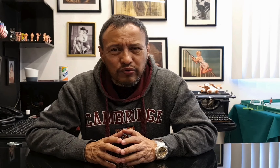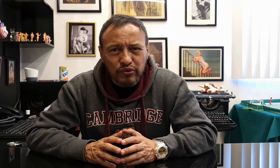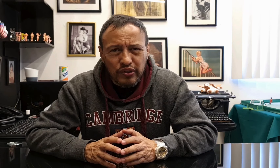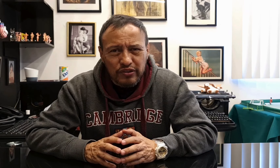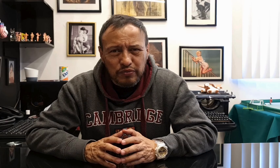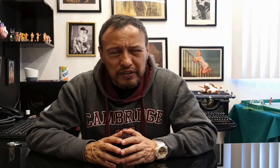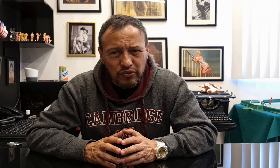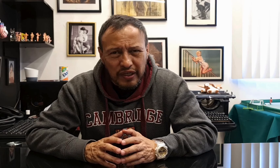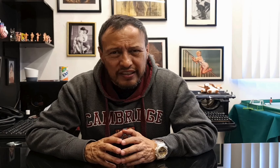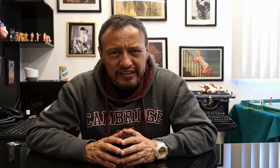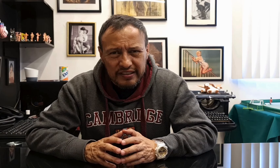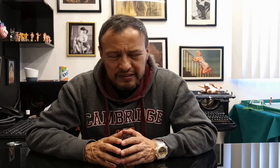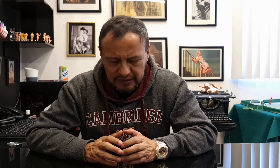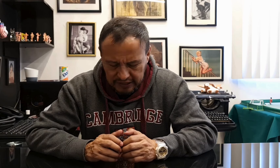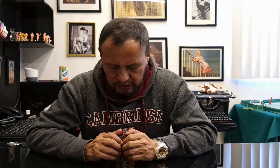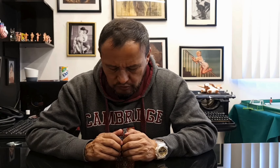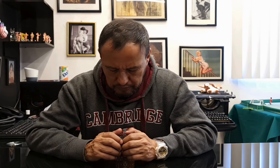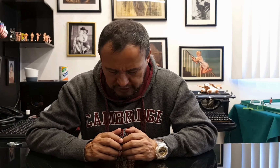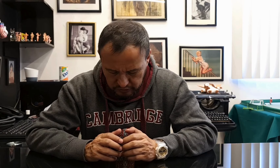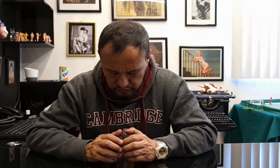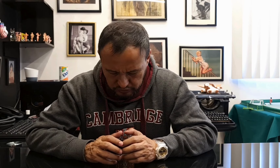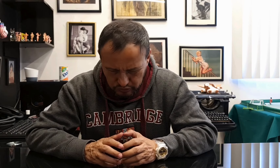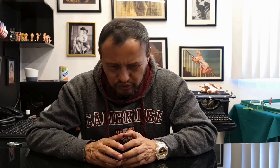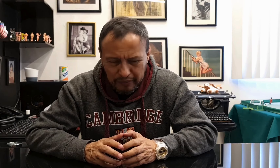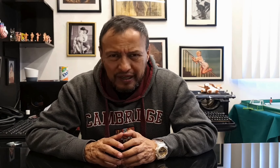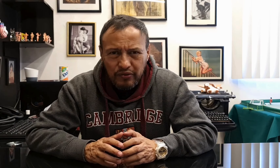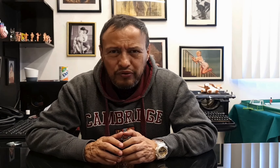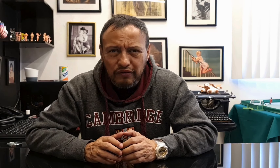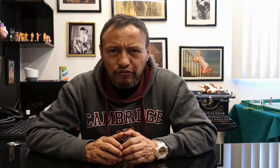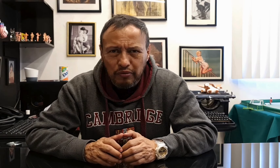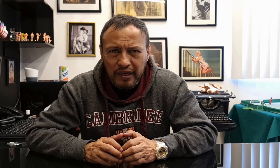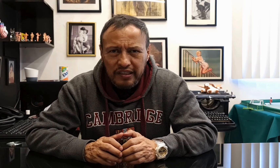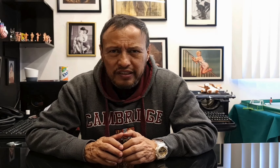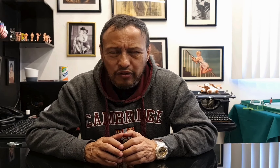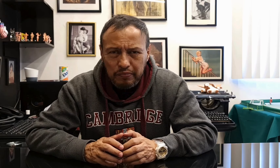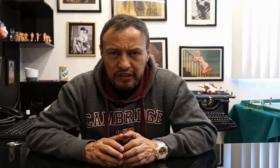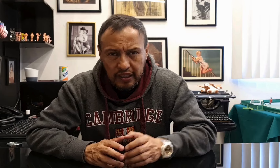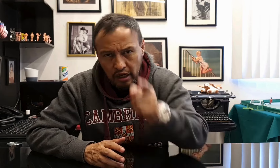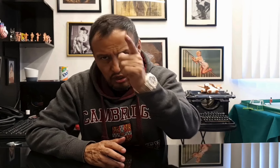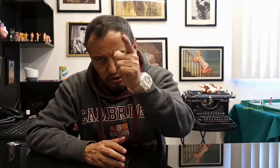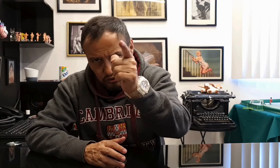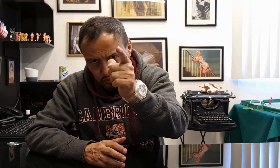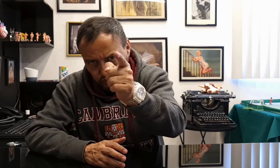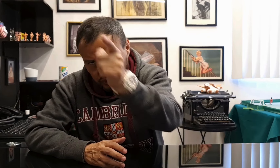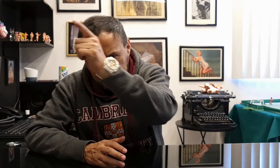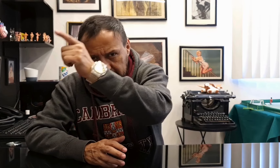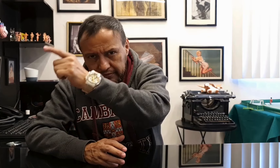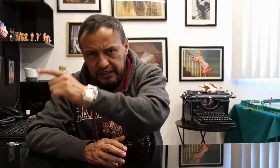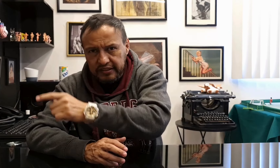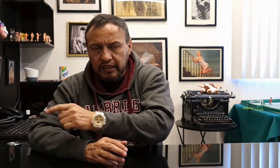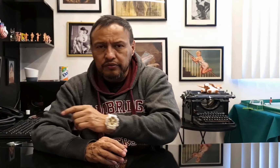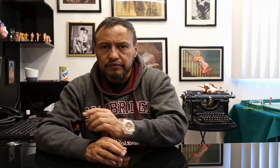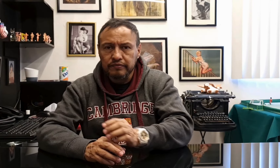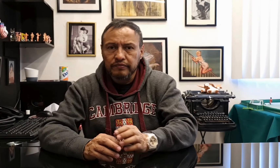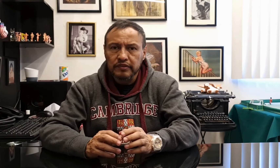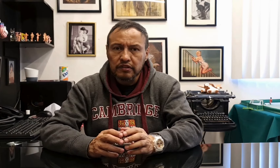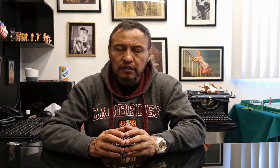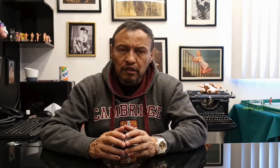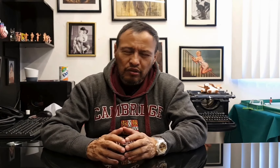cada uno de esos personajes que, cumpliendo con su trabajo de informar y de opinar, usted ha